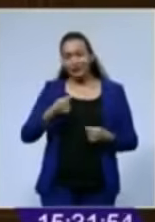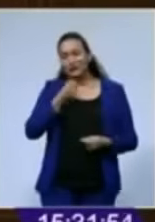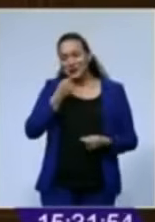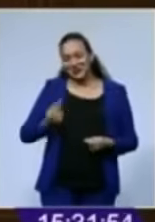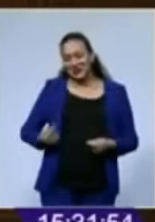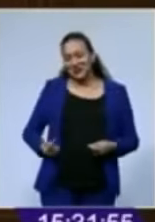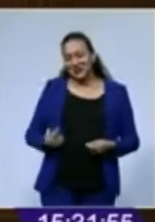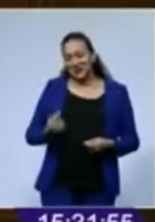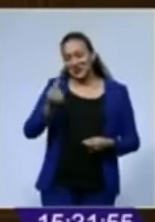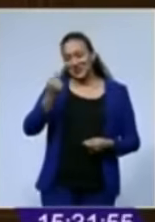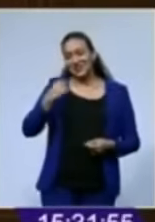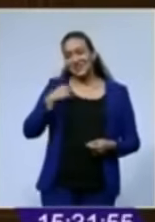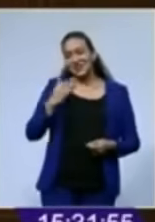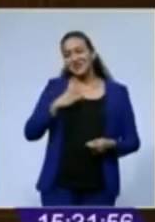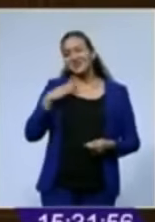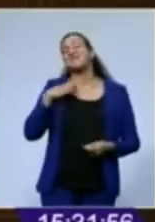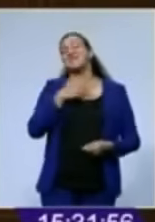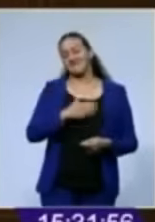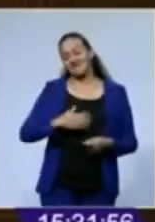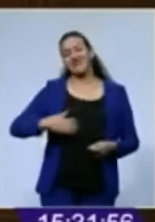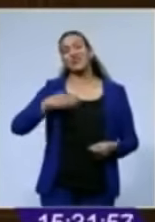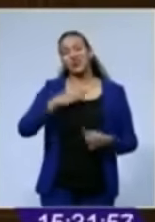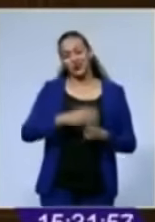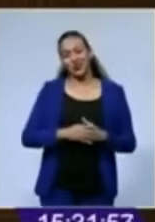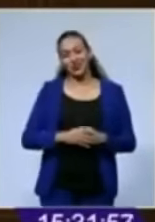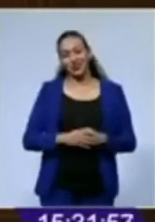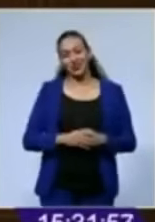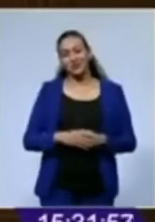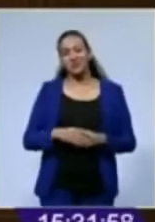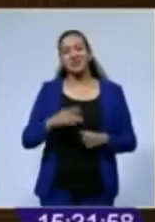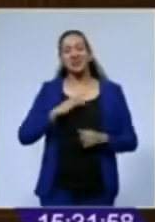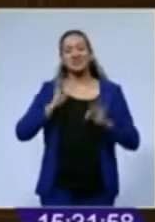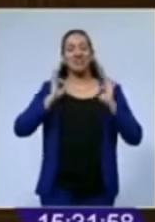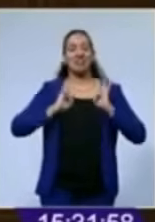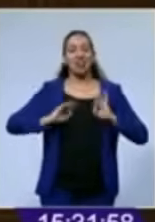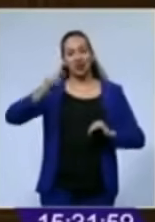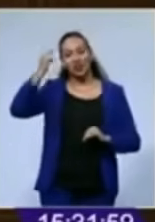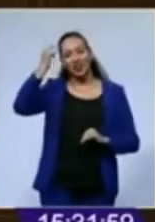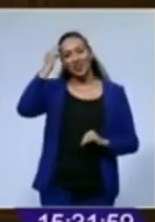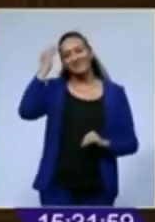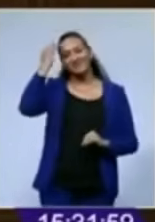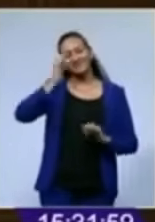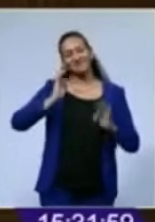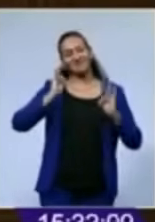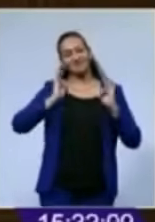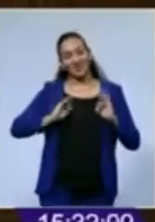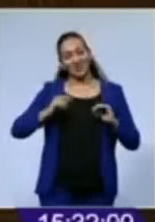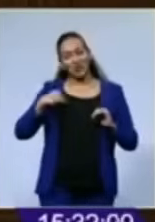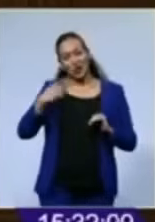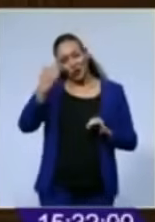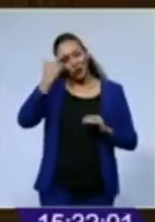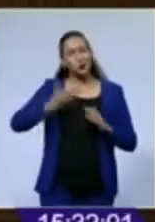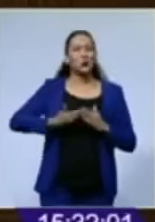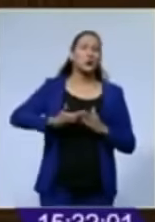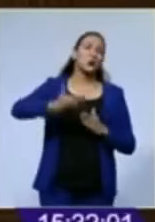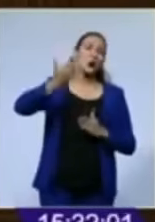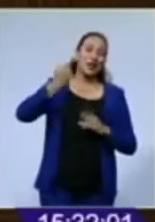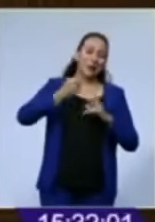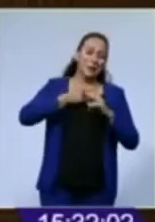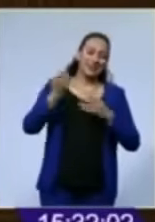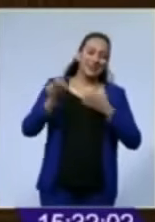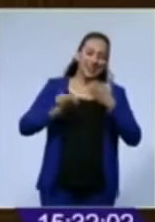los que fue ratificado en el senado por propuesta de Felipe Calderón con ello también terminó su carrera judicial de más de